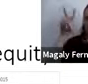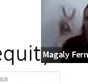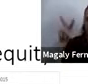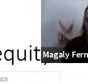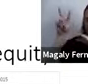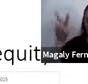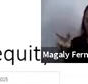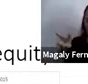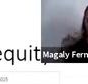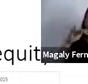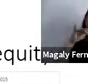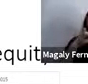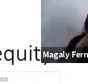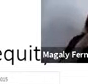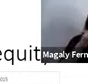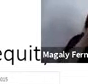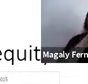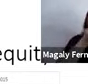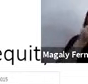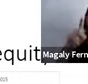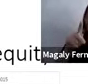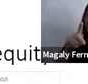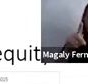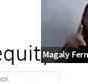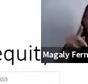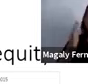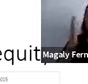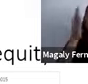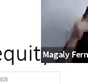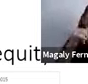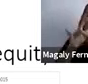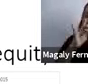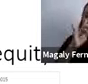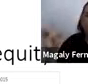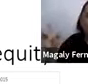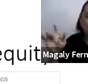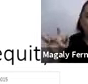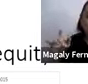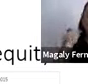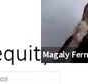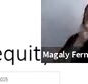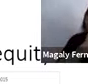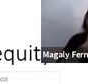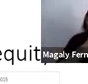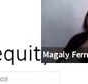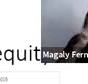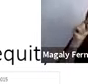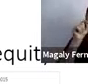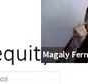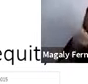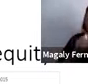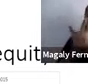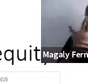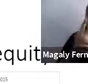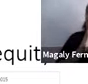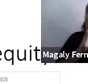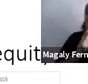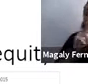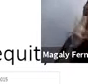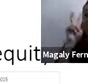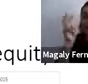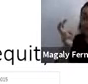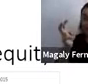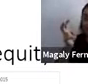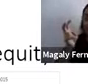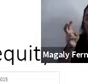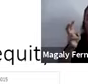estudios poblacionales brillan por su ausencia y cuando se han hecho apenas se han publicado, apenas se ha hablado de ellos,